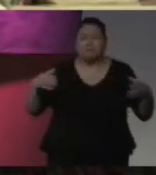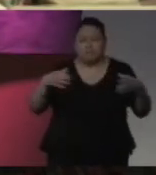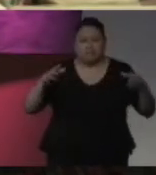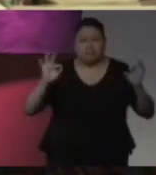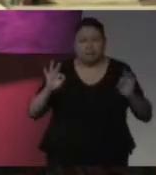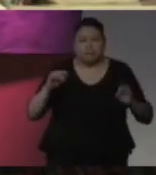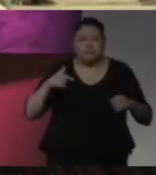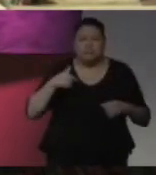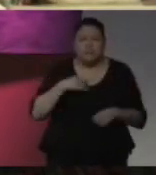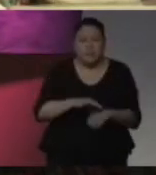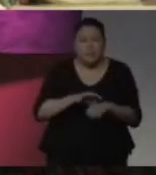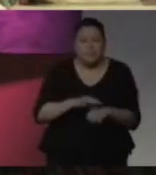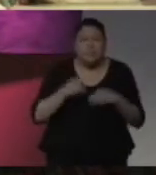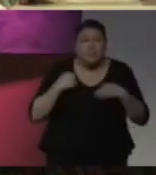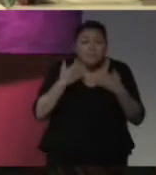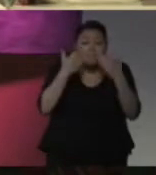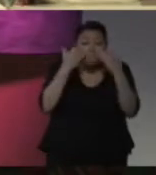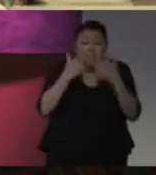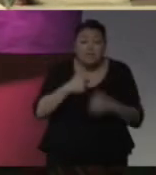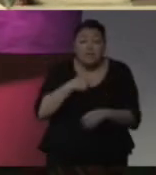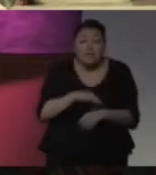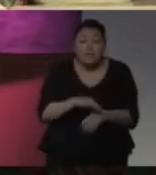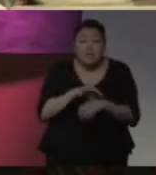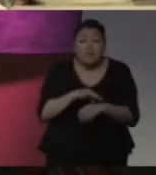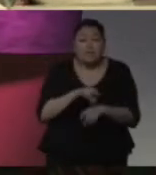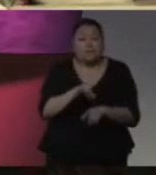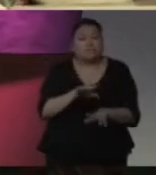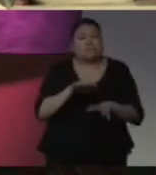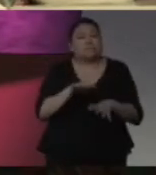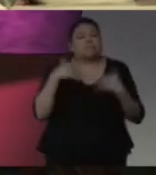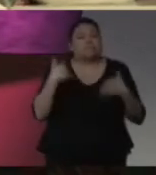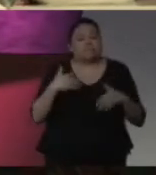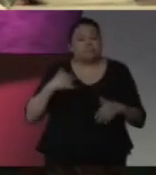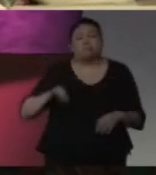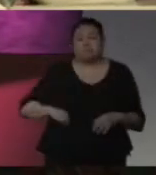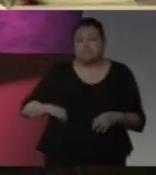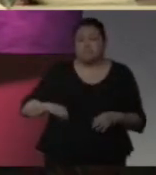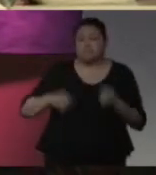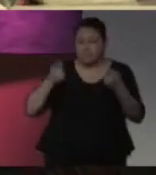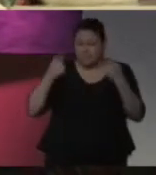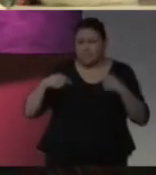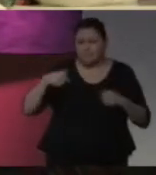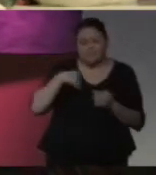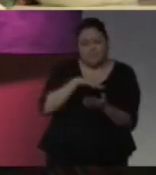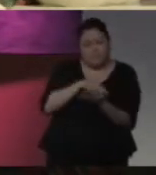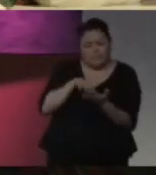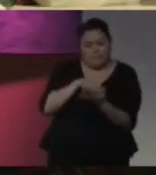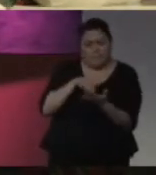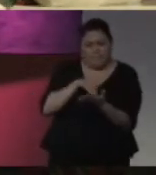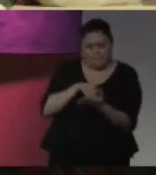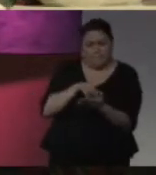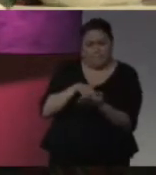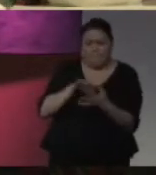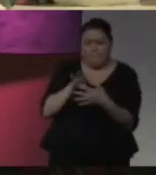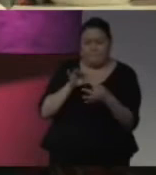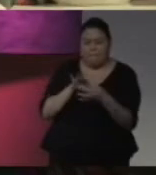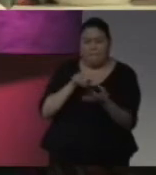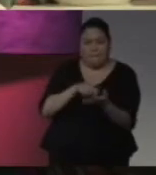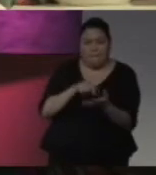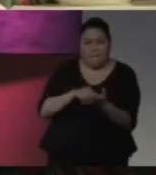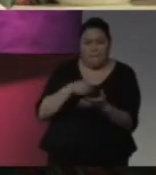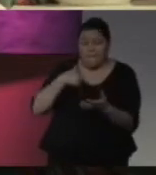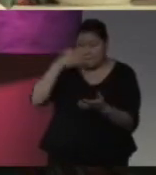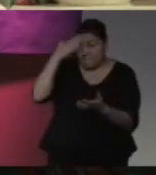fue y es algo totalmente extraordinario. Ahora aquí les voy a leer otra vez un pedacito